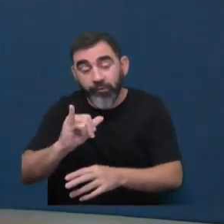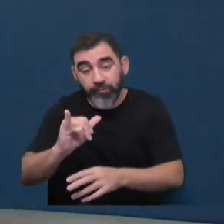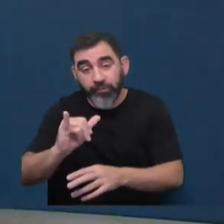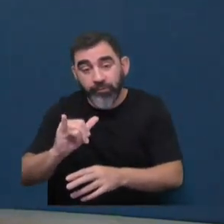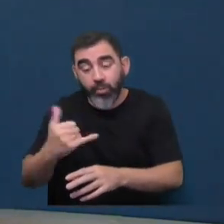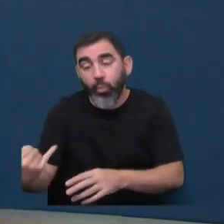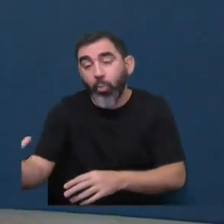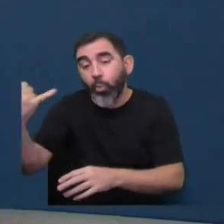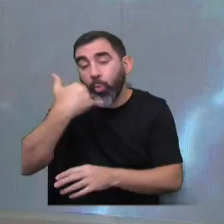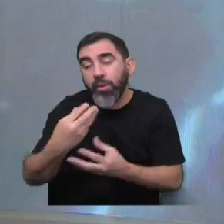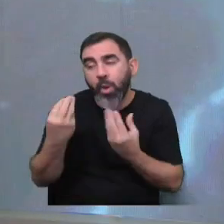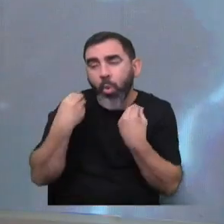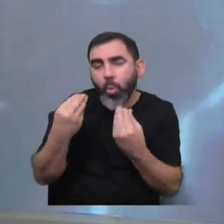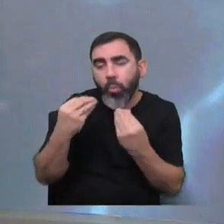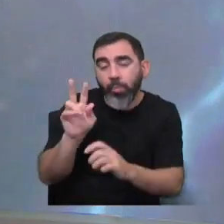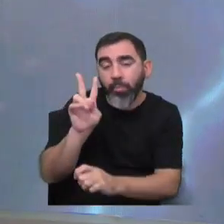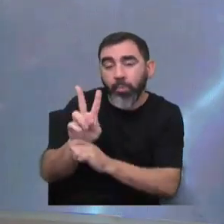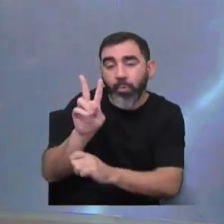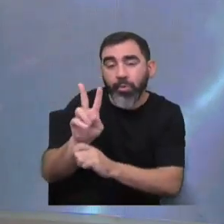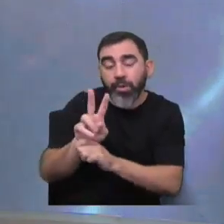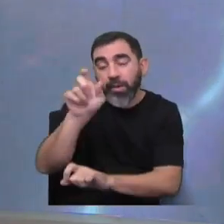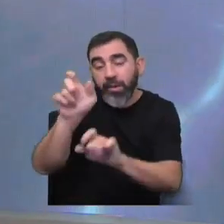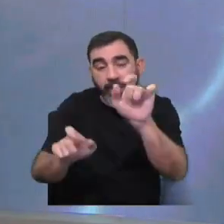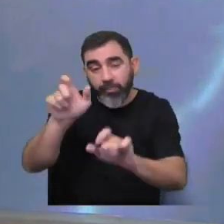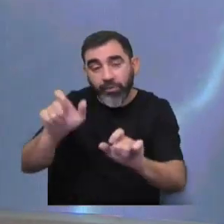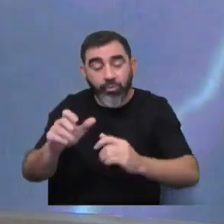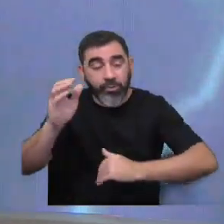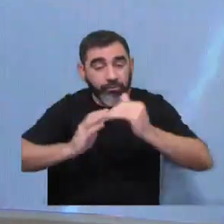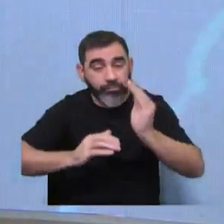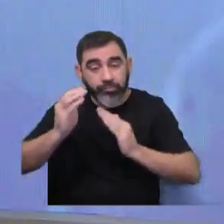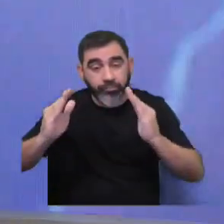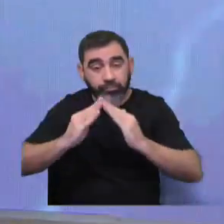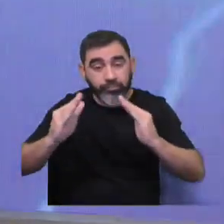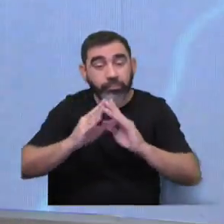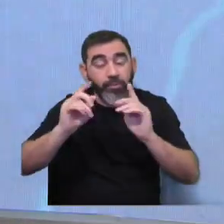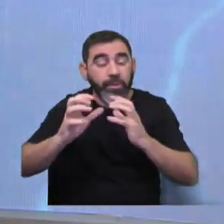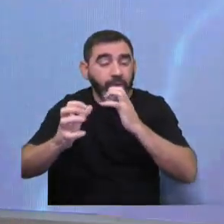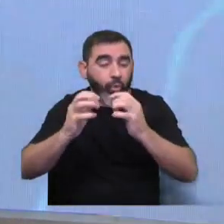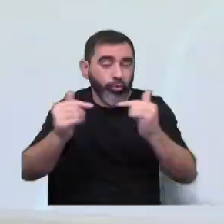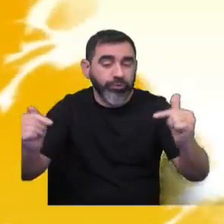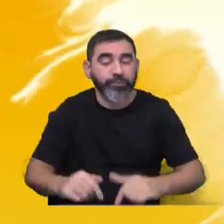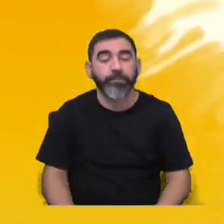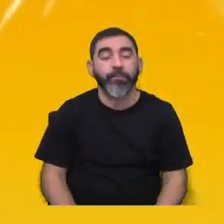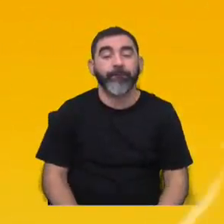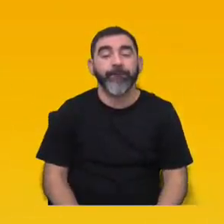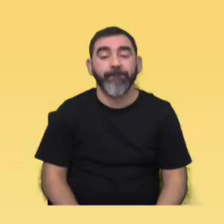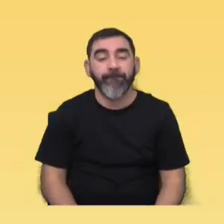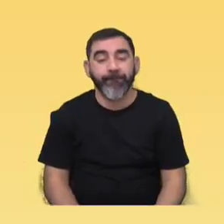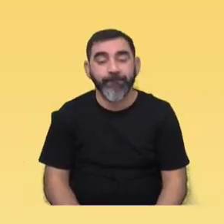nos va a contar cómo se pueden proteger las personas, las construcciones y también los artefactos.